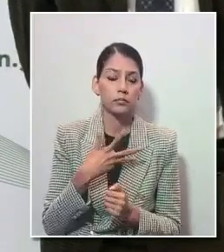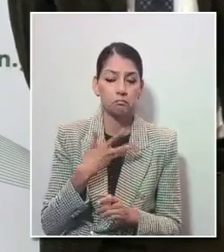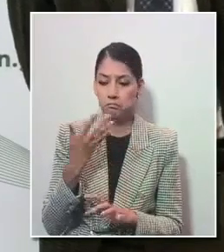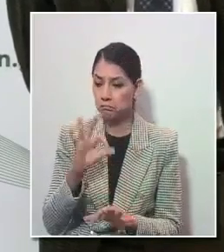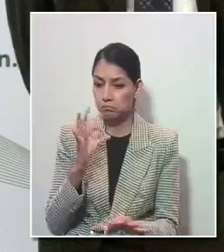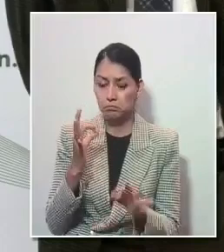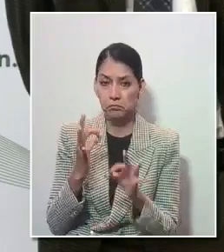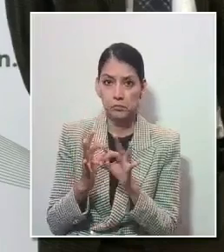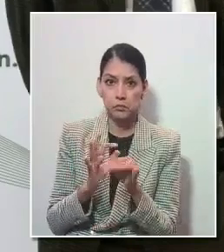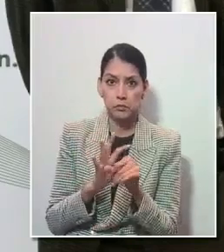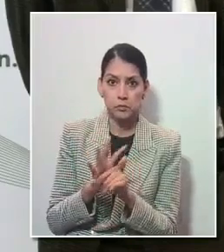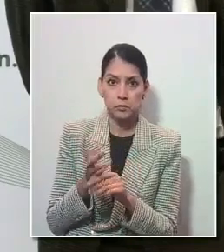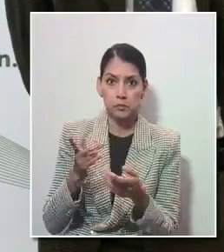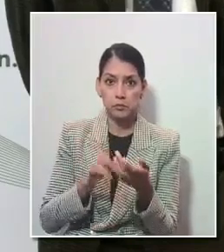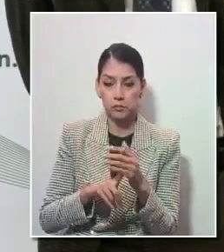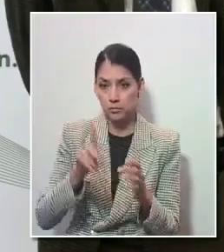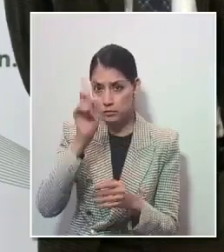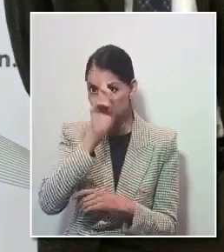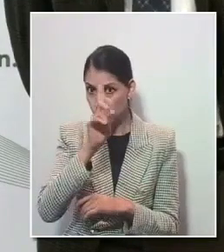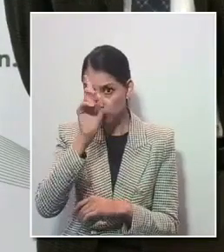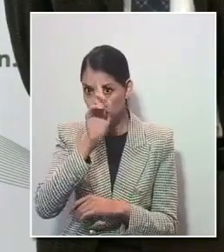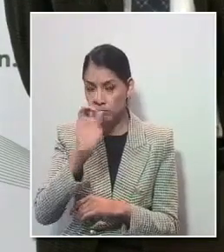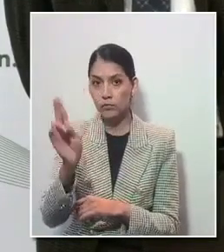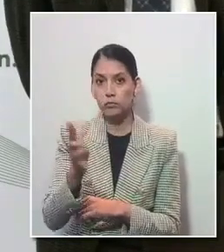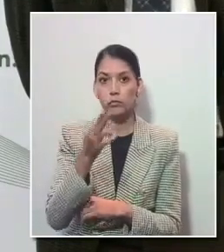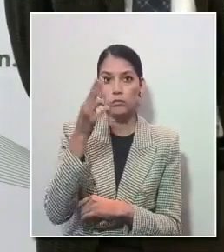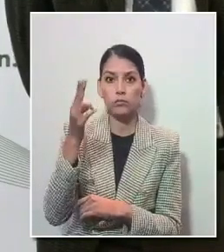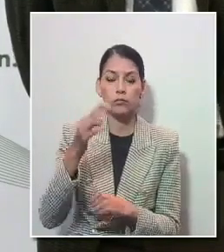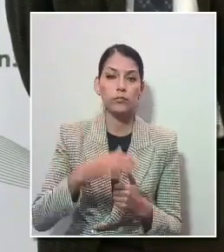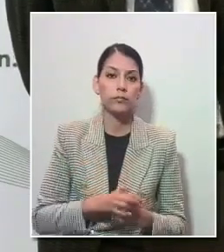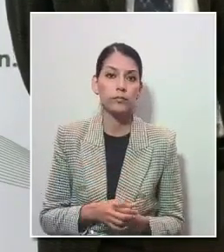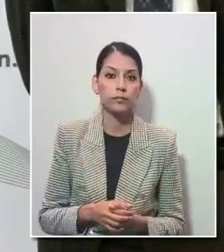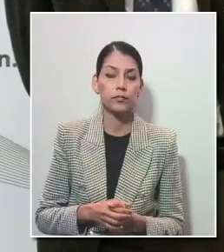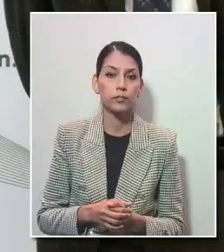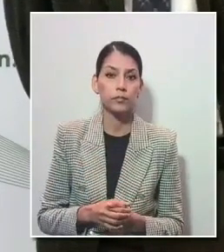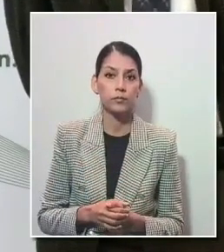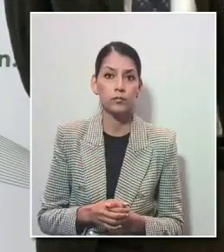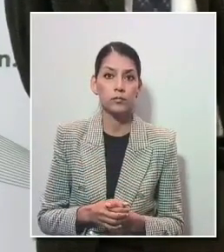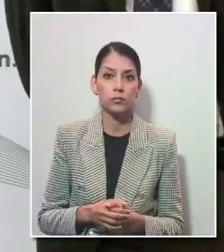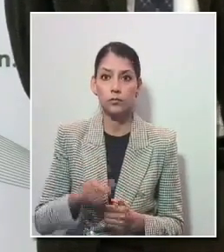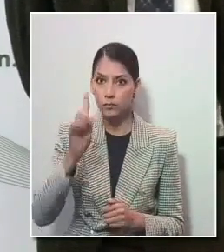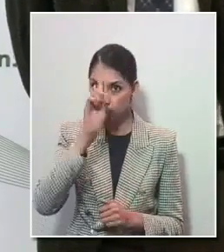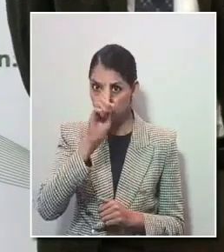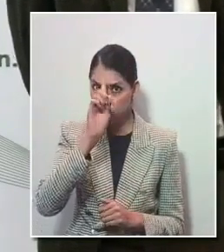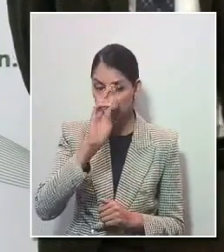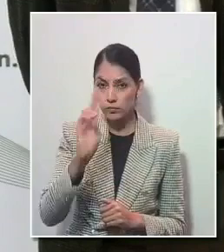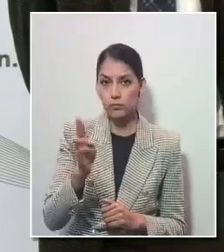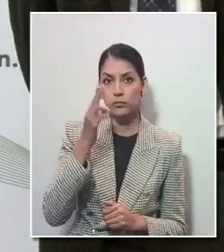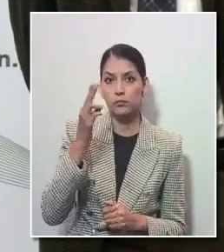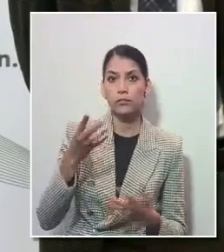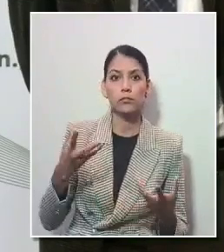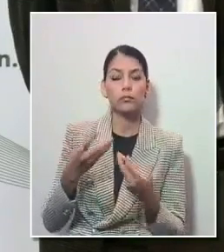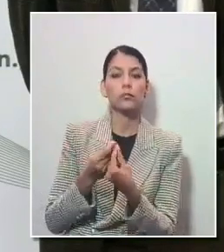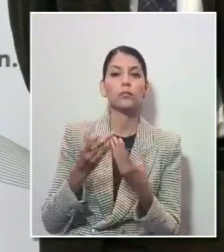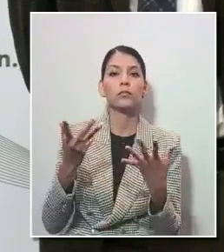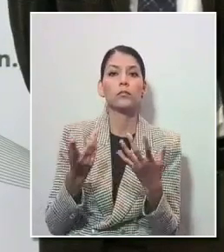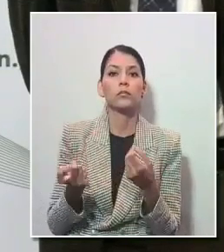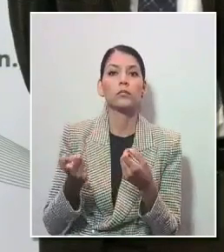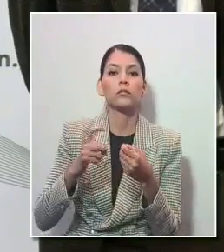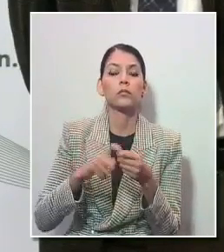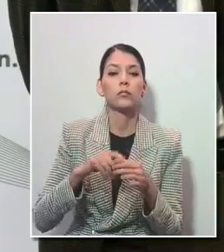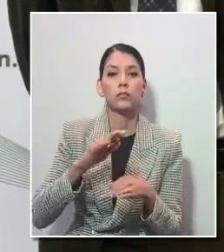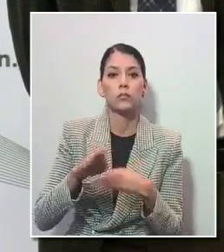lista, en el propio Consejo Universitario. El Consejo Universitario pues lo conforman